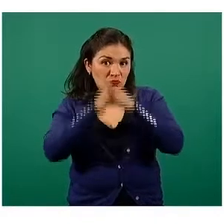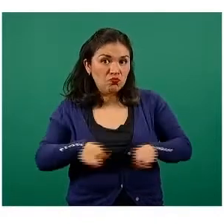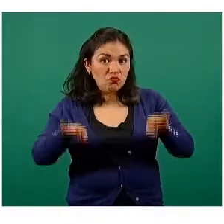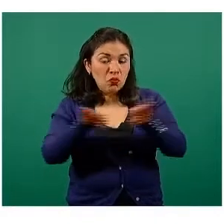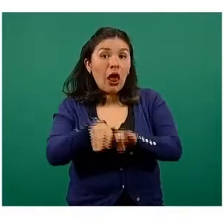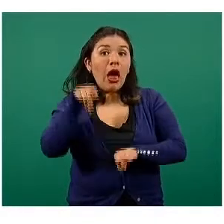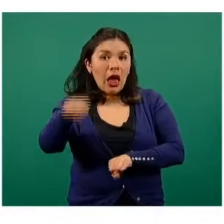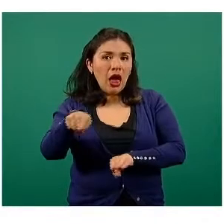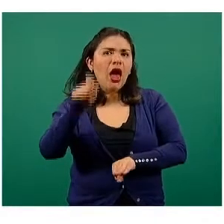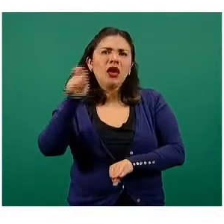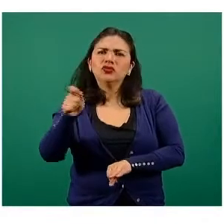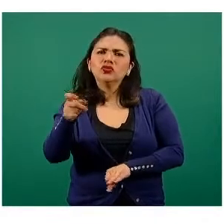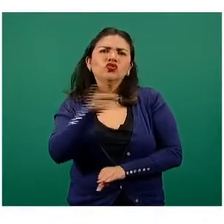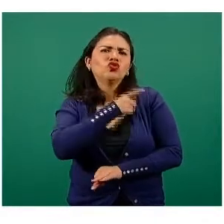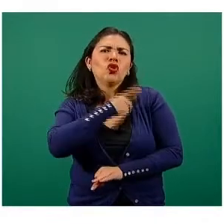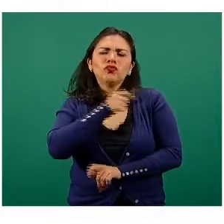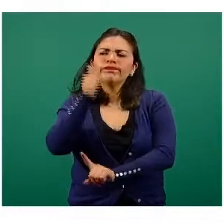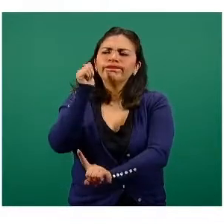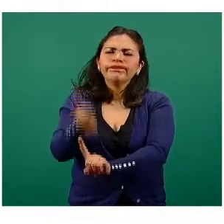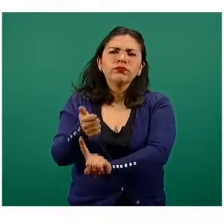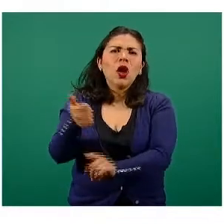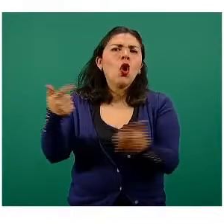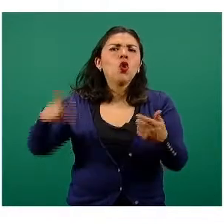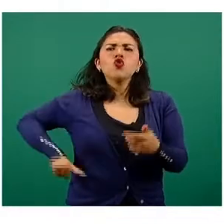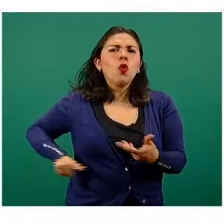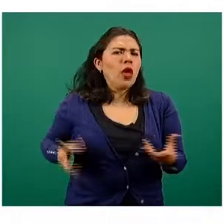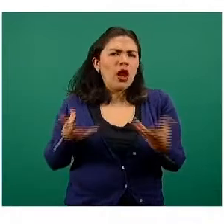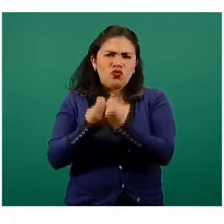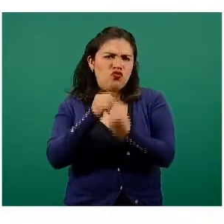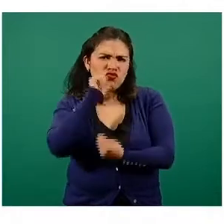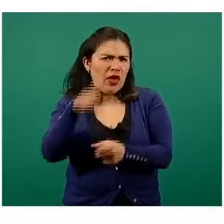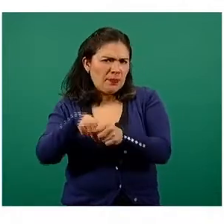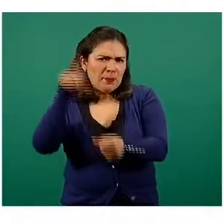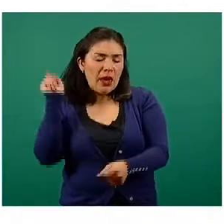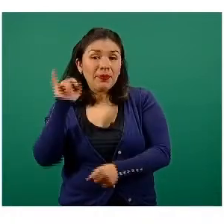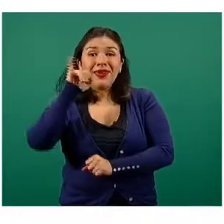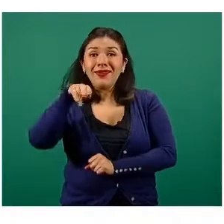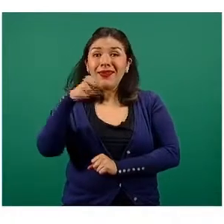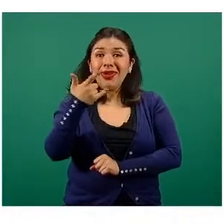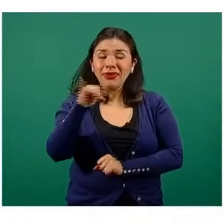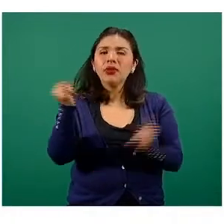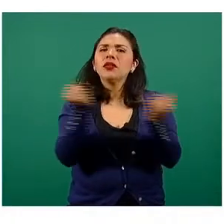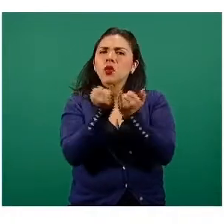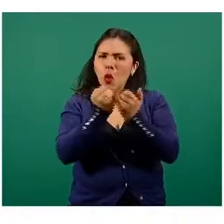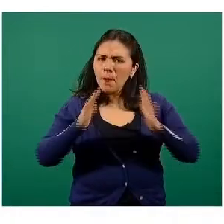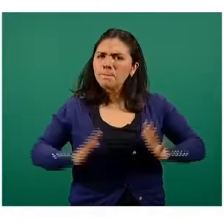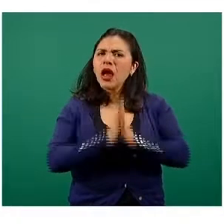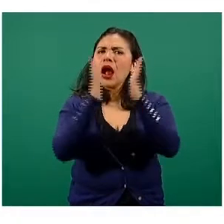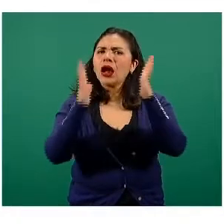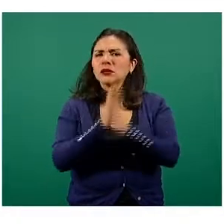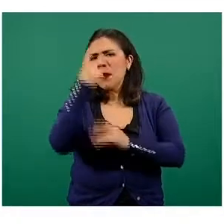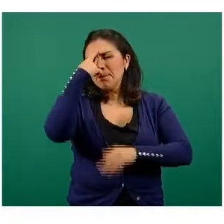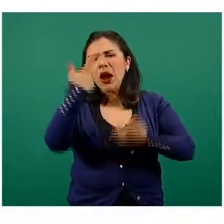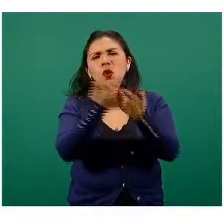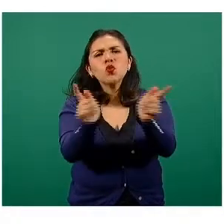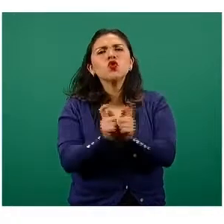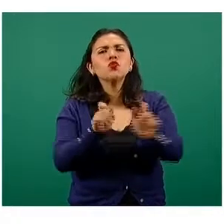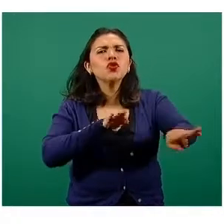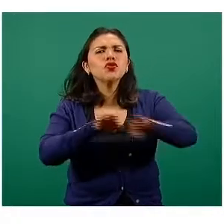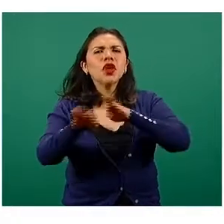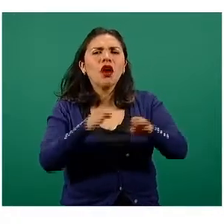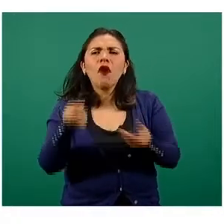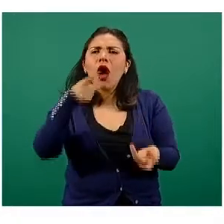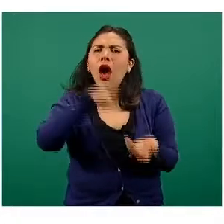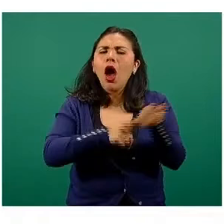y es autónoma respecto al gobierno. Y INEGI ha venido participando en un grupo de trabajo que